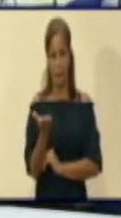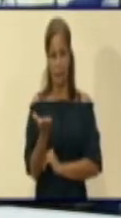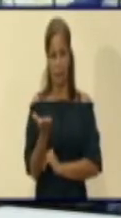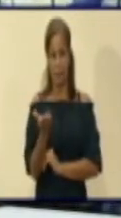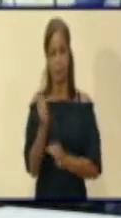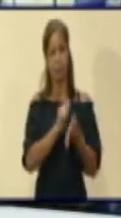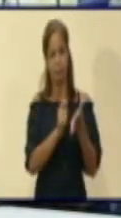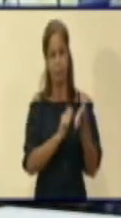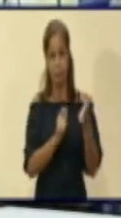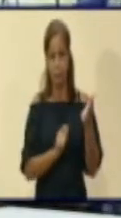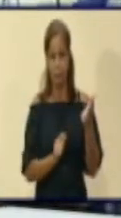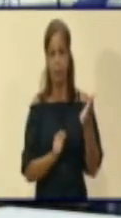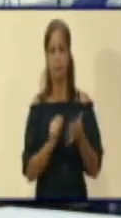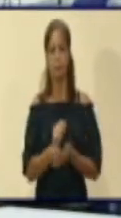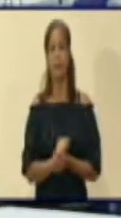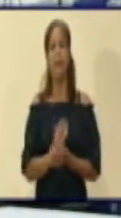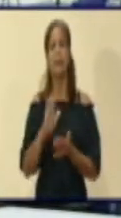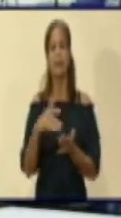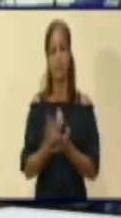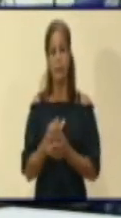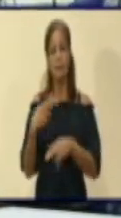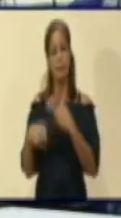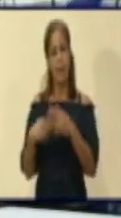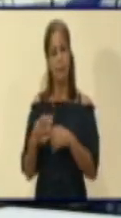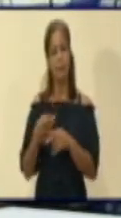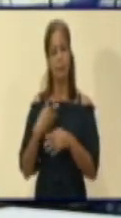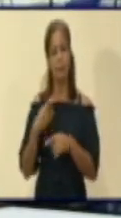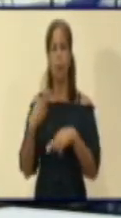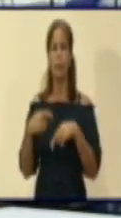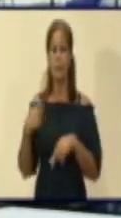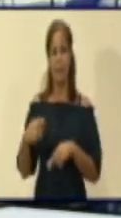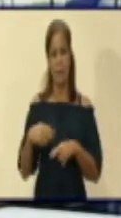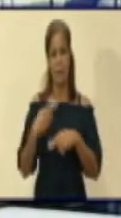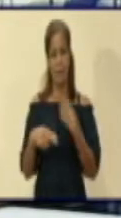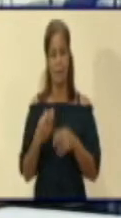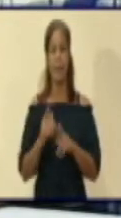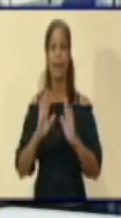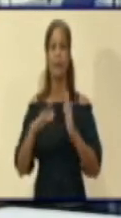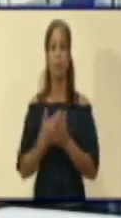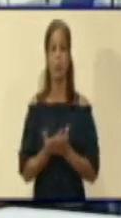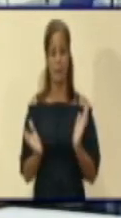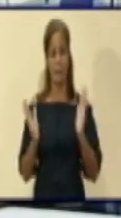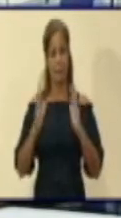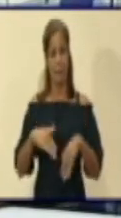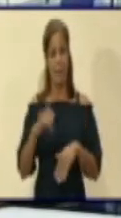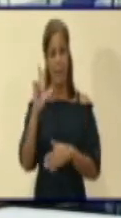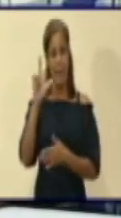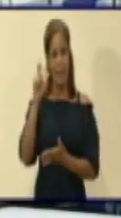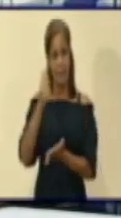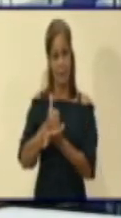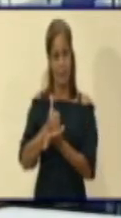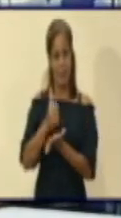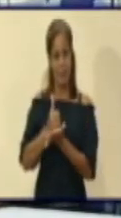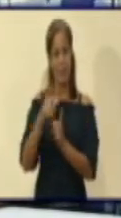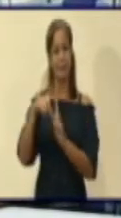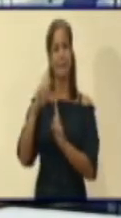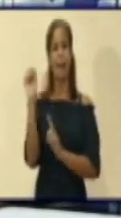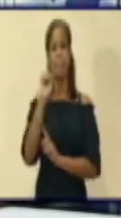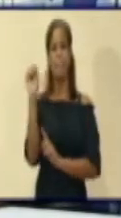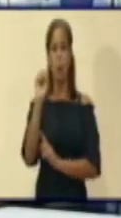de tráfico y se corre el trámite pertinente. Y por último, se mantiene la suspensión de la licencia de los transportistas privados